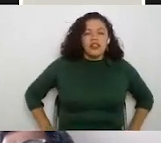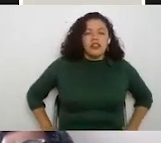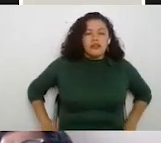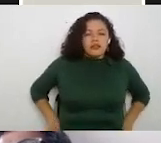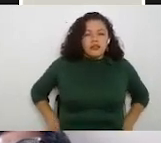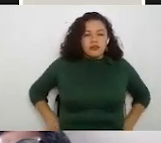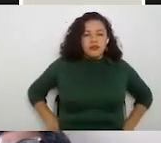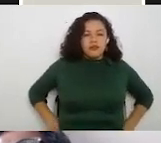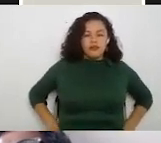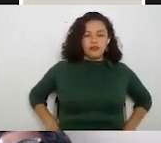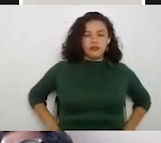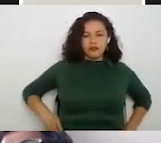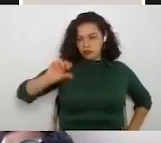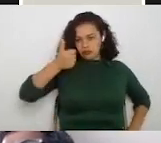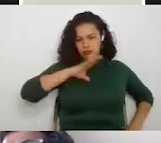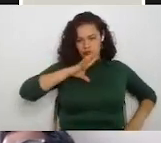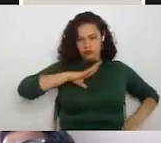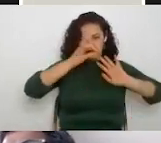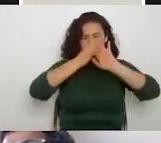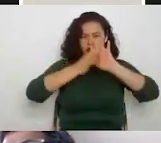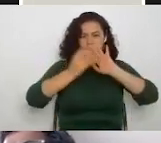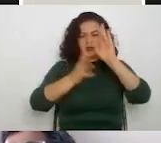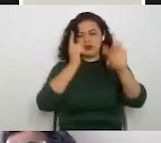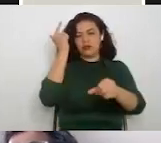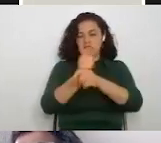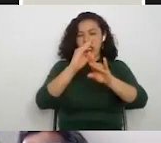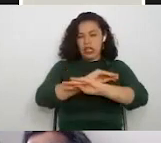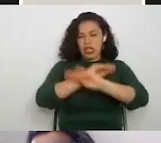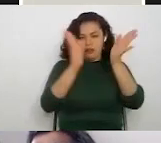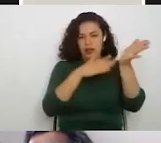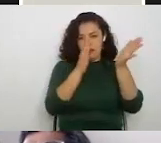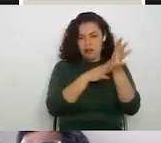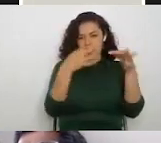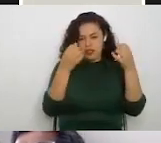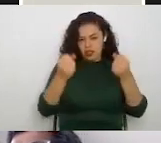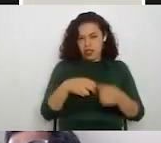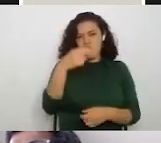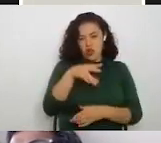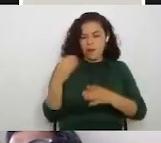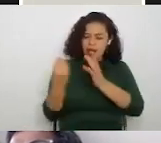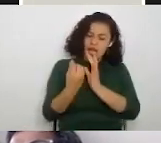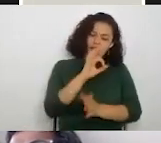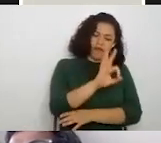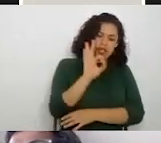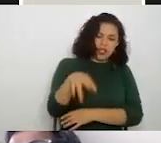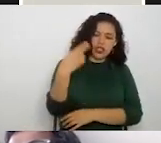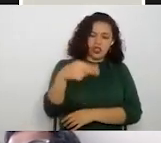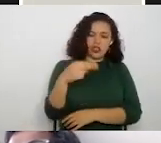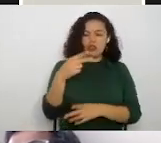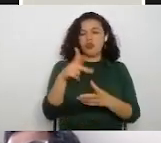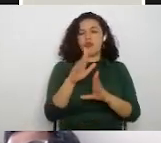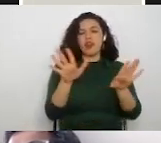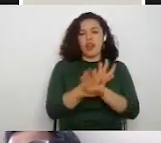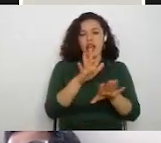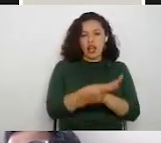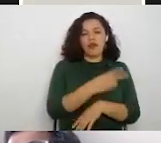otros puntos más sería asegurar la identificación clara de los documentos con nombre, clave, fecha, número de versión o número